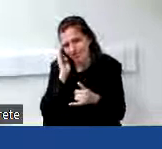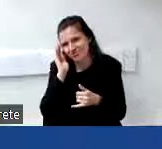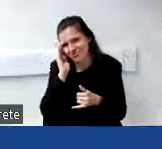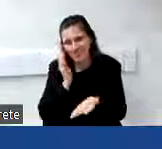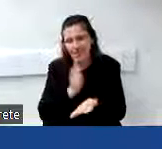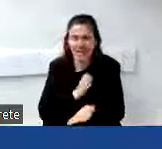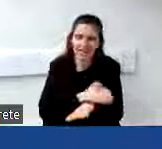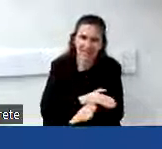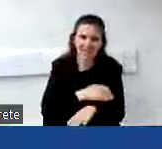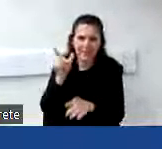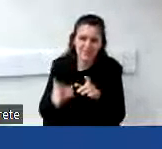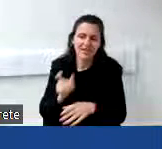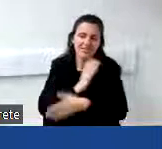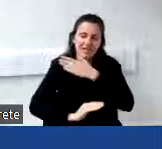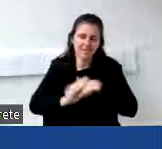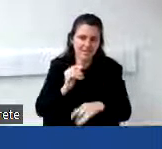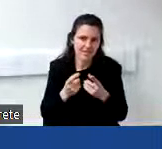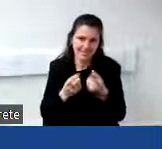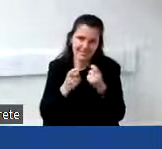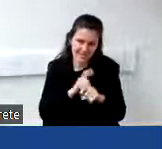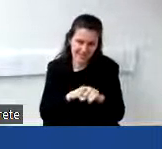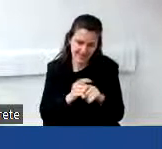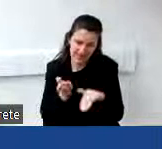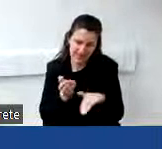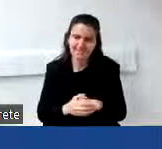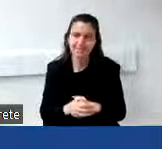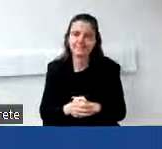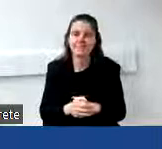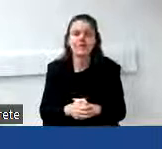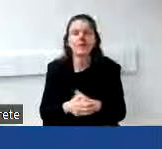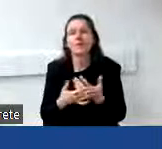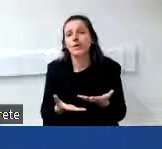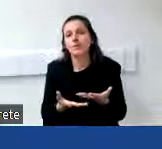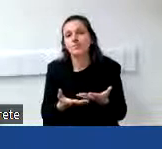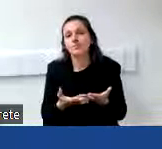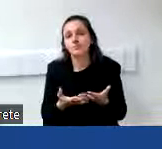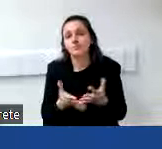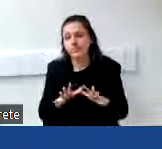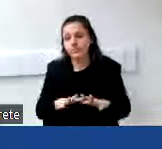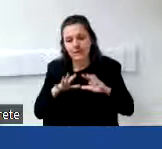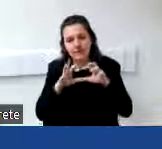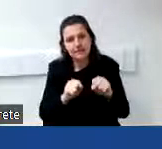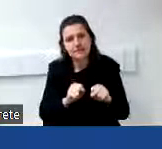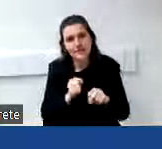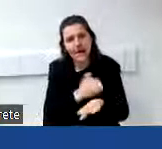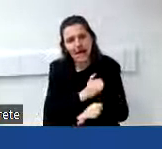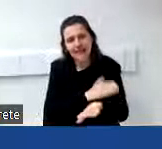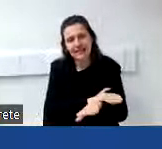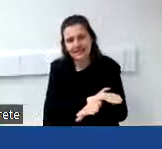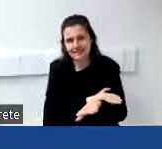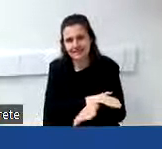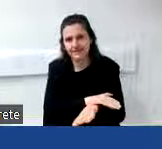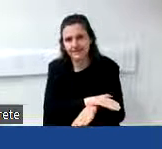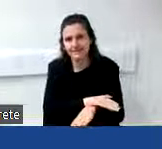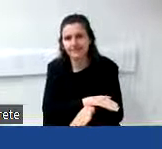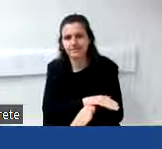generar un mayor tiempo de atención. Bien, considerar la reserva previa, ¿no?, antes de salir de su casa, asistir a